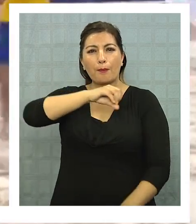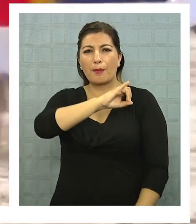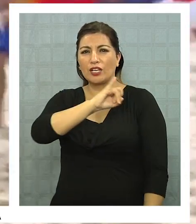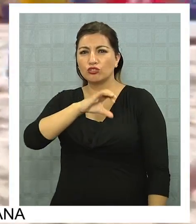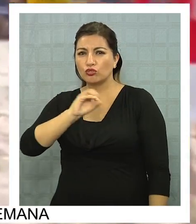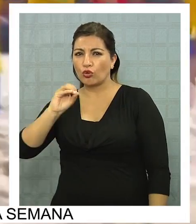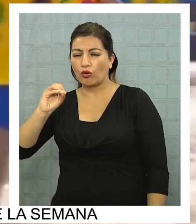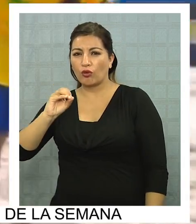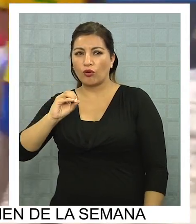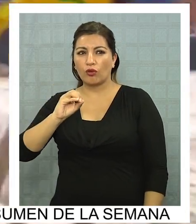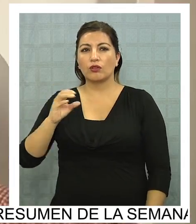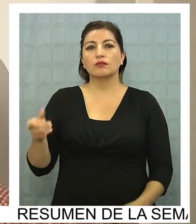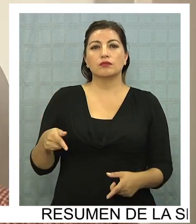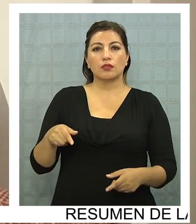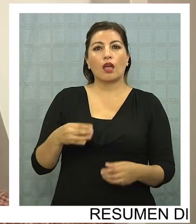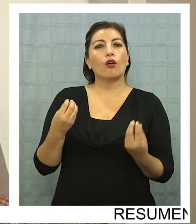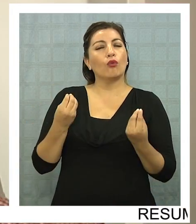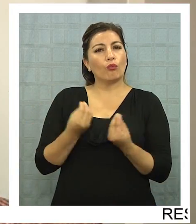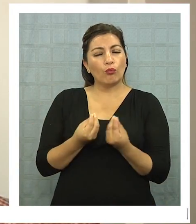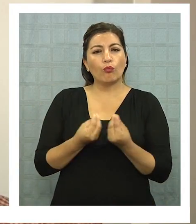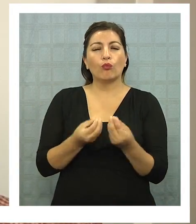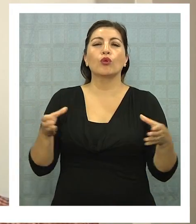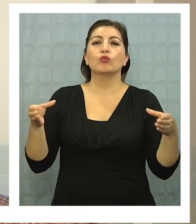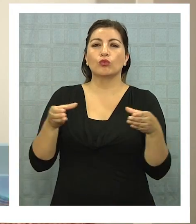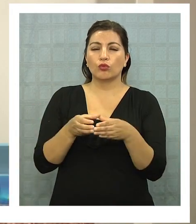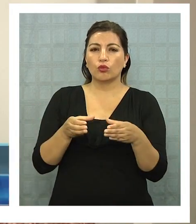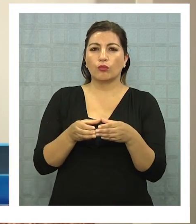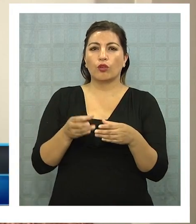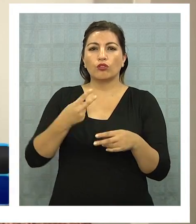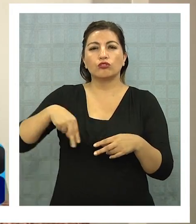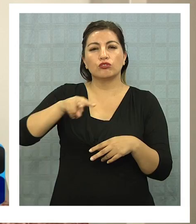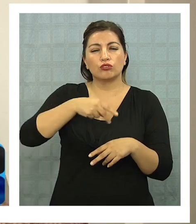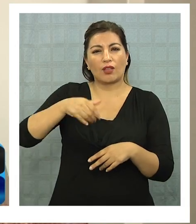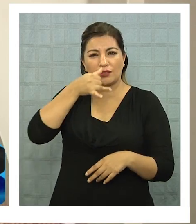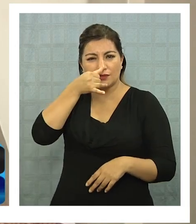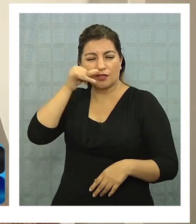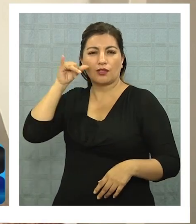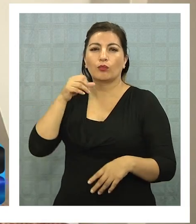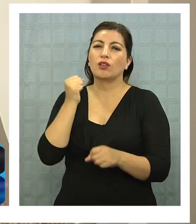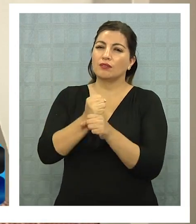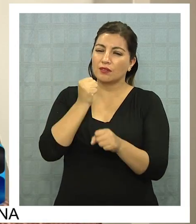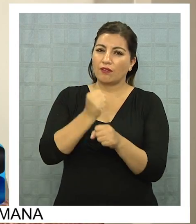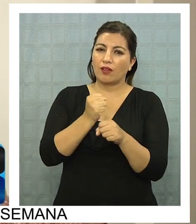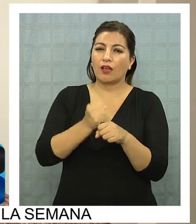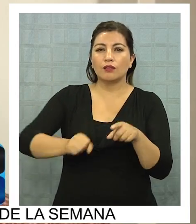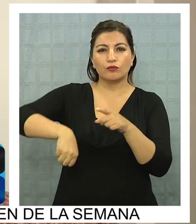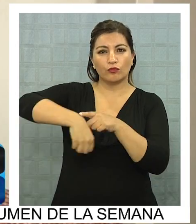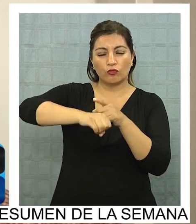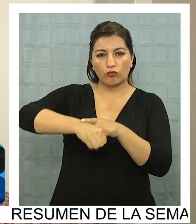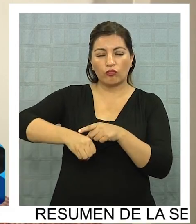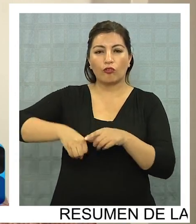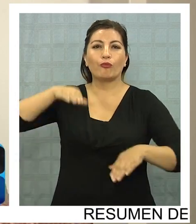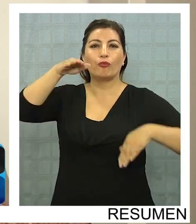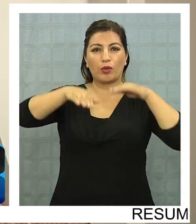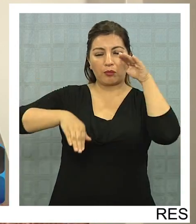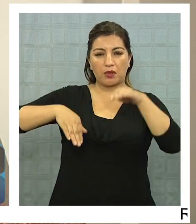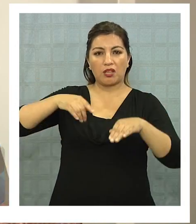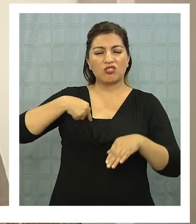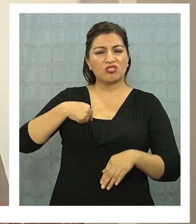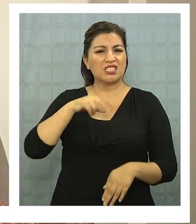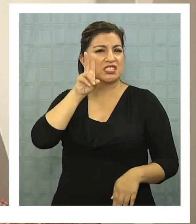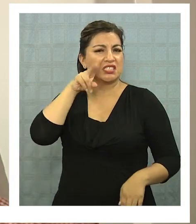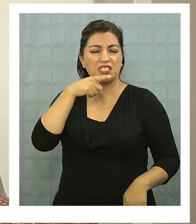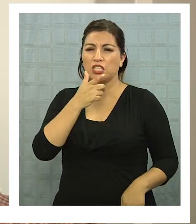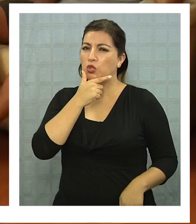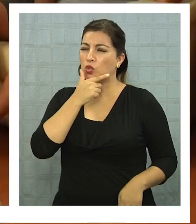en Nassau, Bahamas. Hay un buen grupo, creo que se viene trabajando desde hace mucho tiempo lo que es Fútbol Playa. No tengo duda que